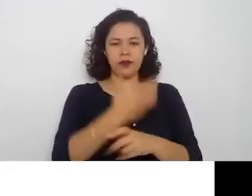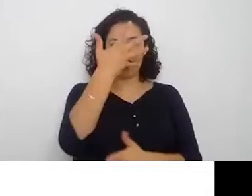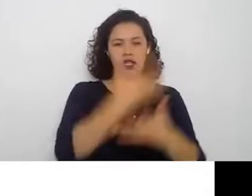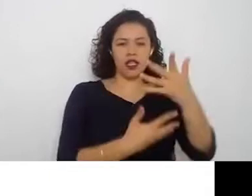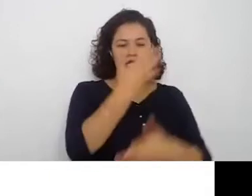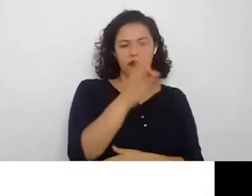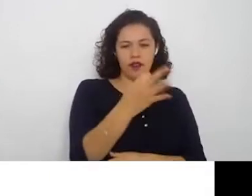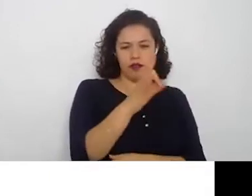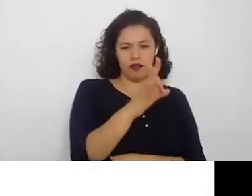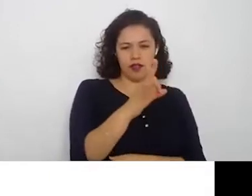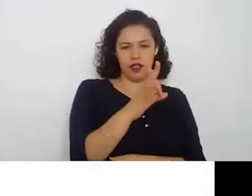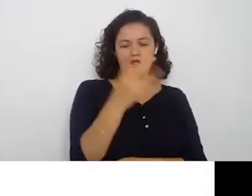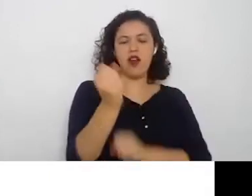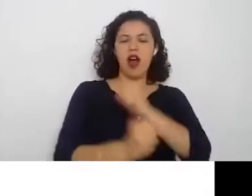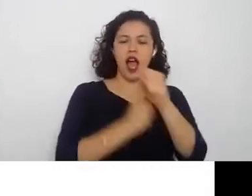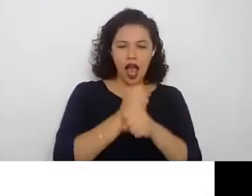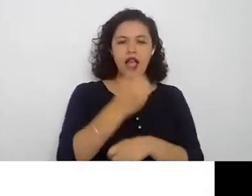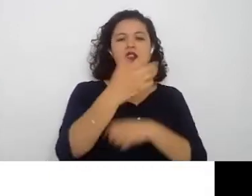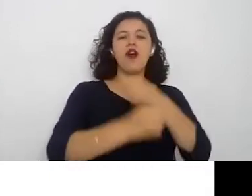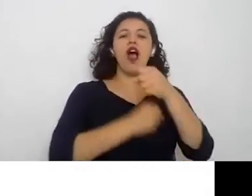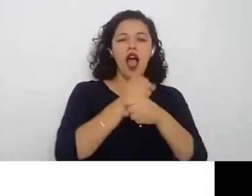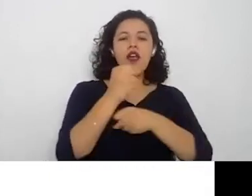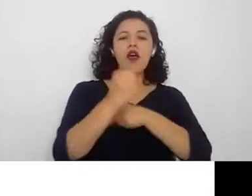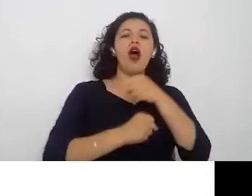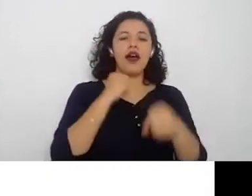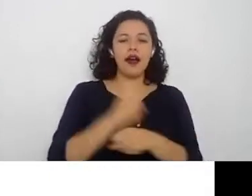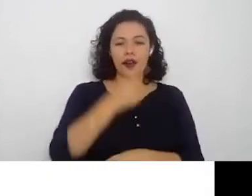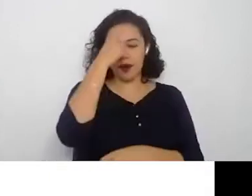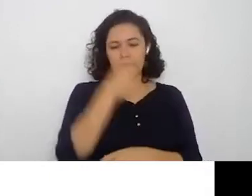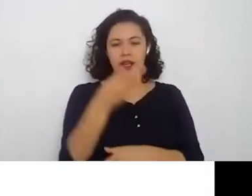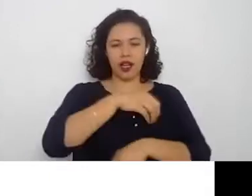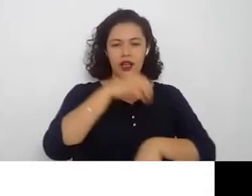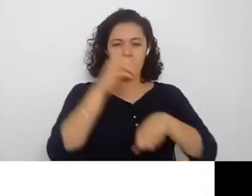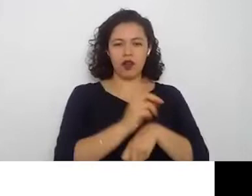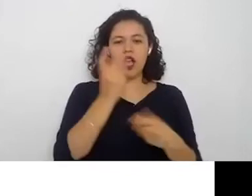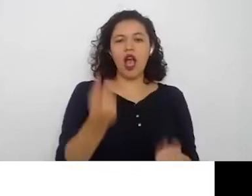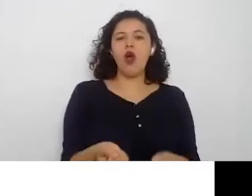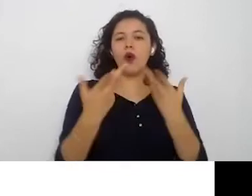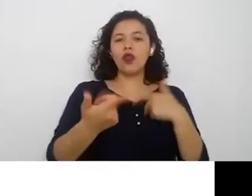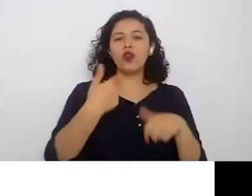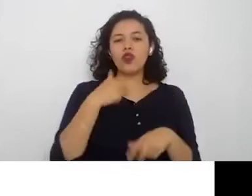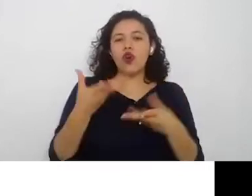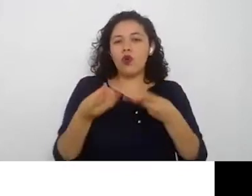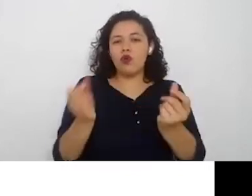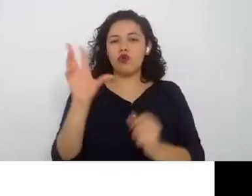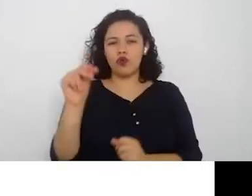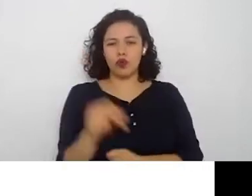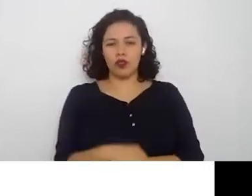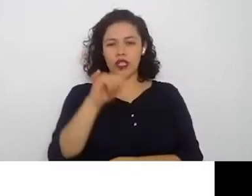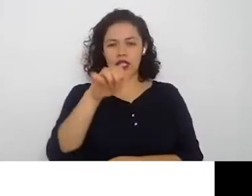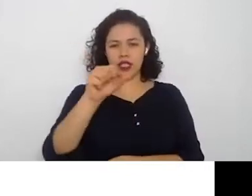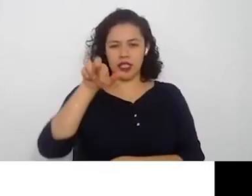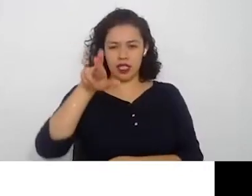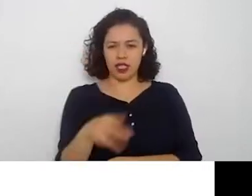febrero de cada año, en la que se determine el remanente ficto y es el ISR por los